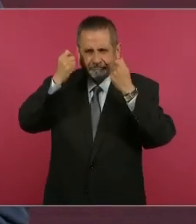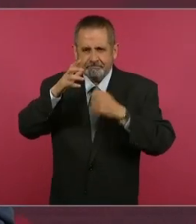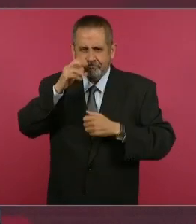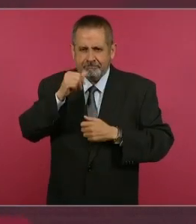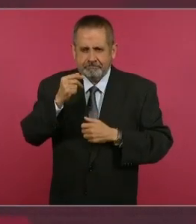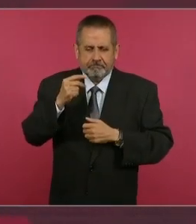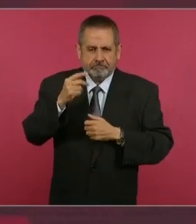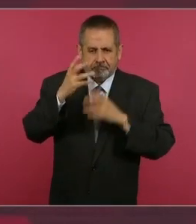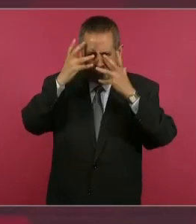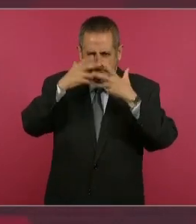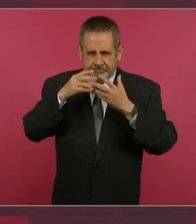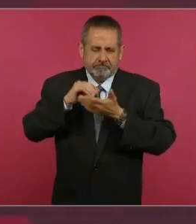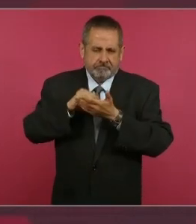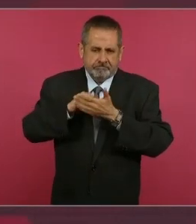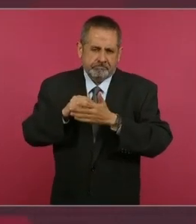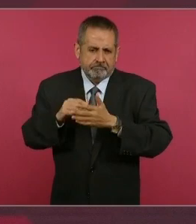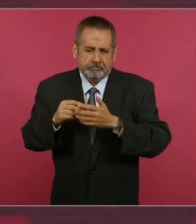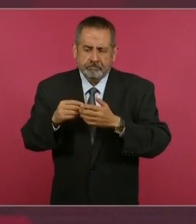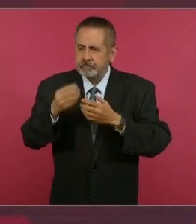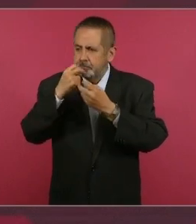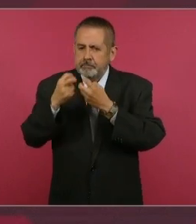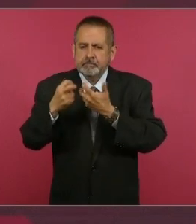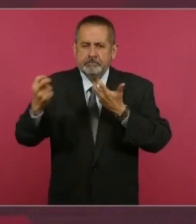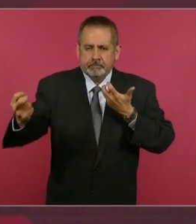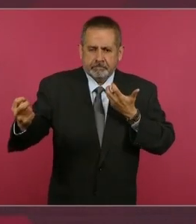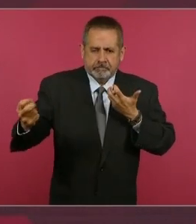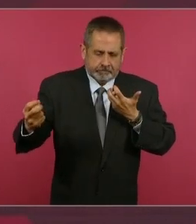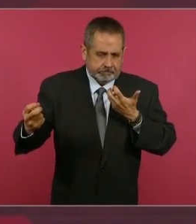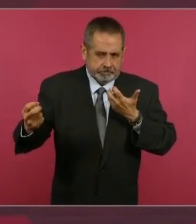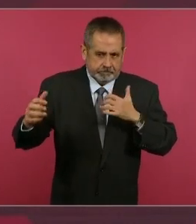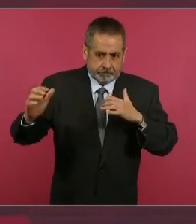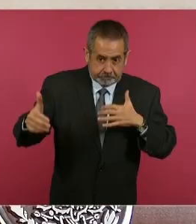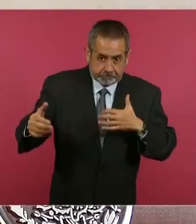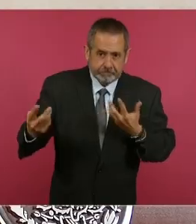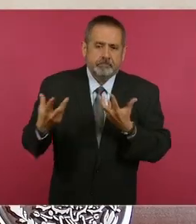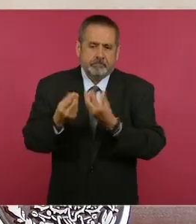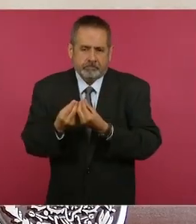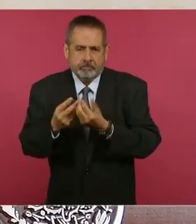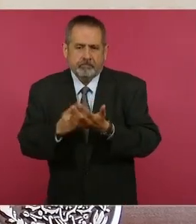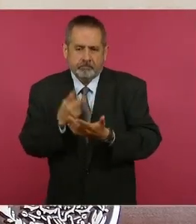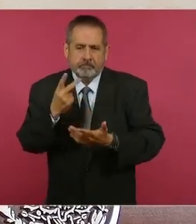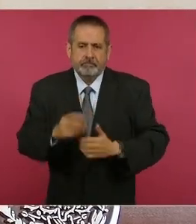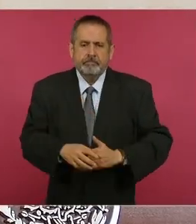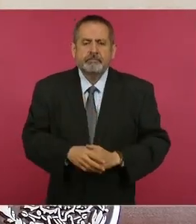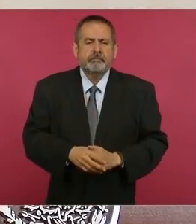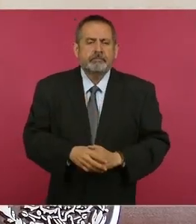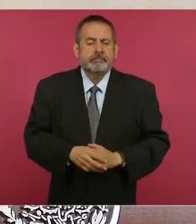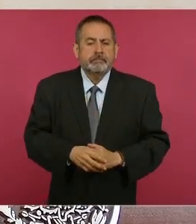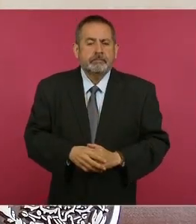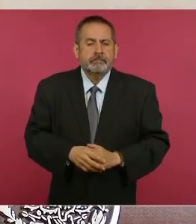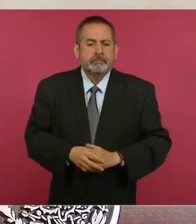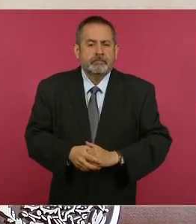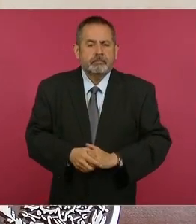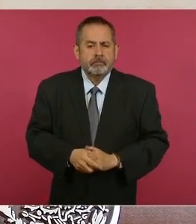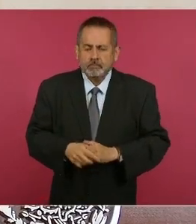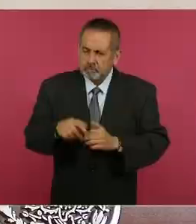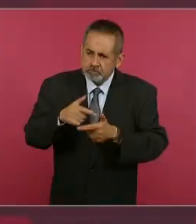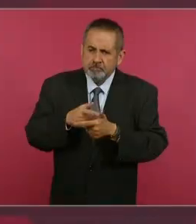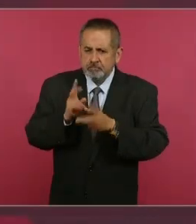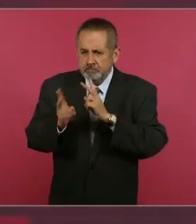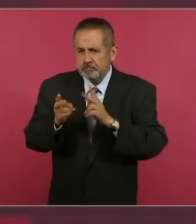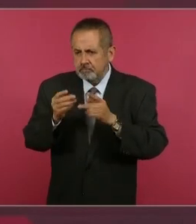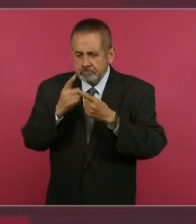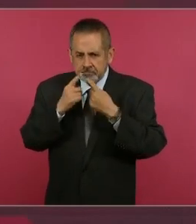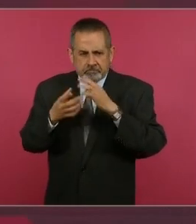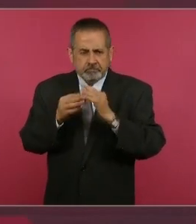la capucha. Sí, y ya terminamos de comer y ya regresamos a seguir hablando del